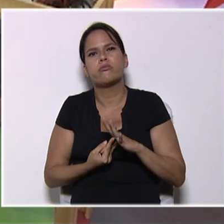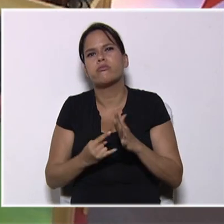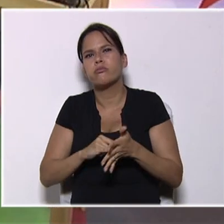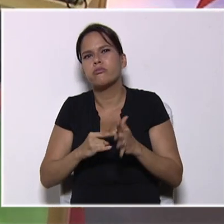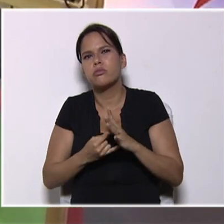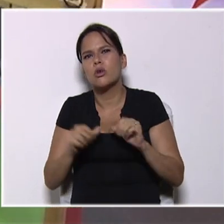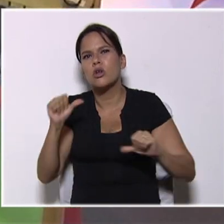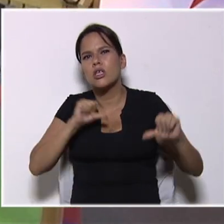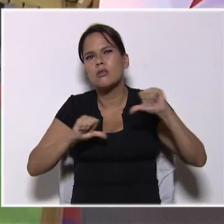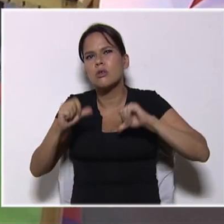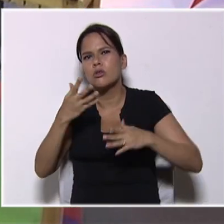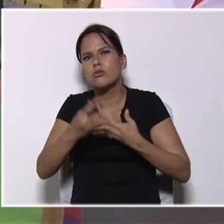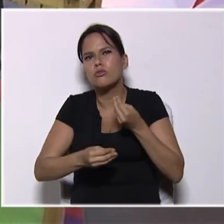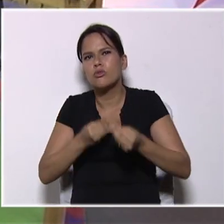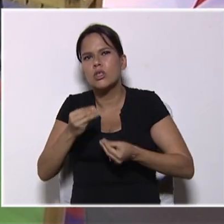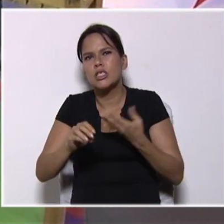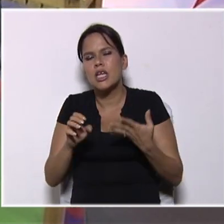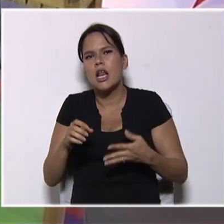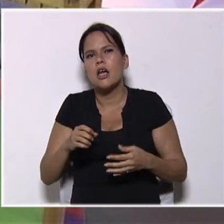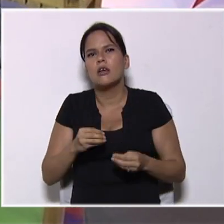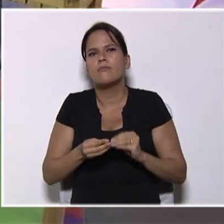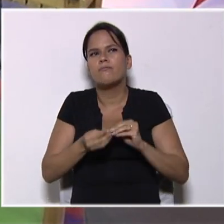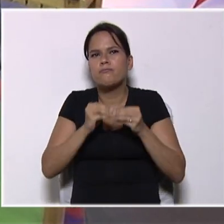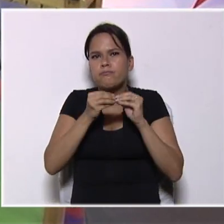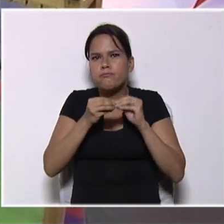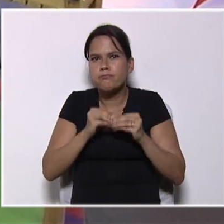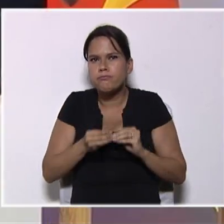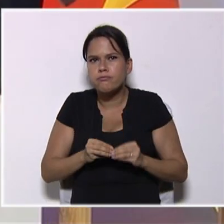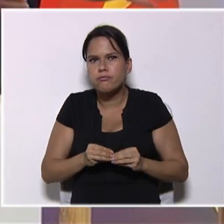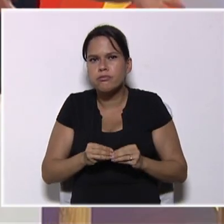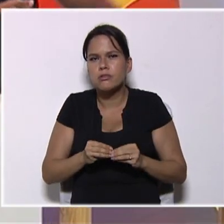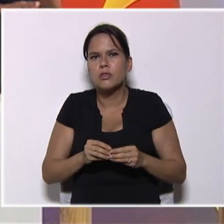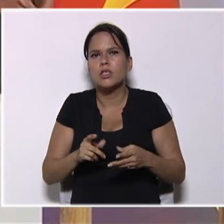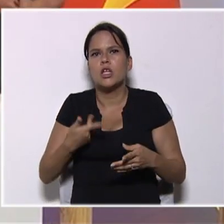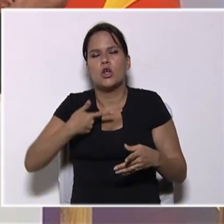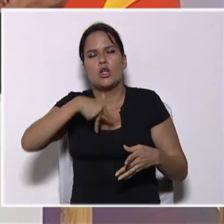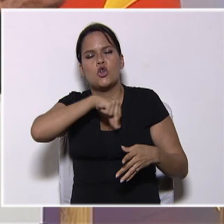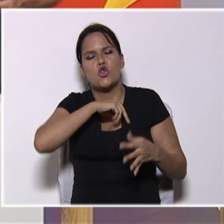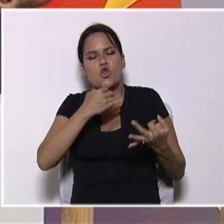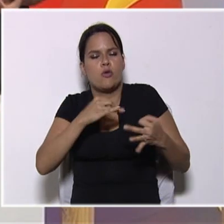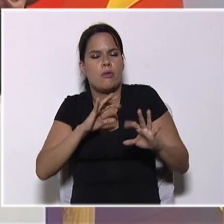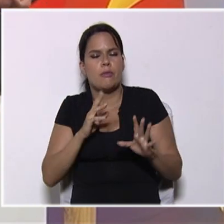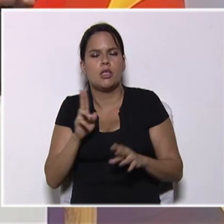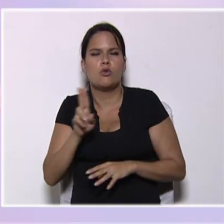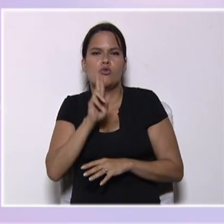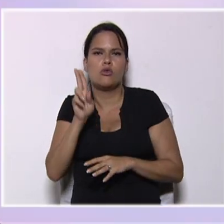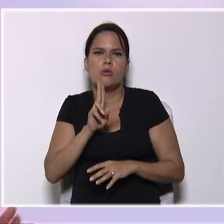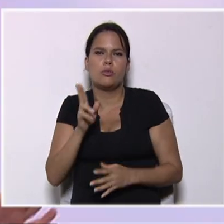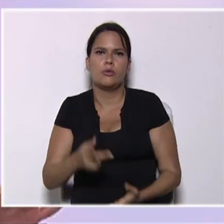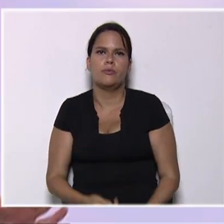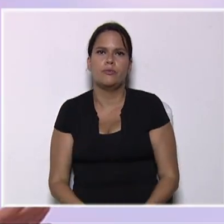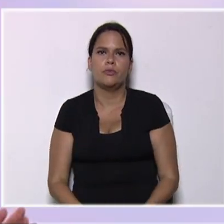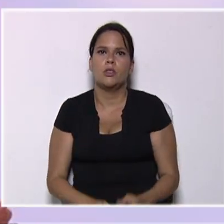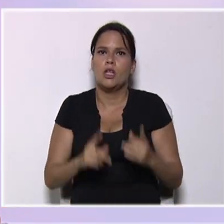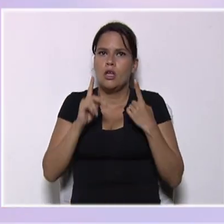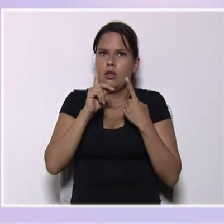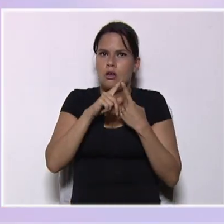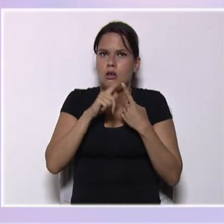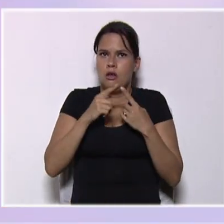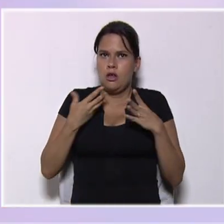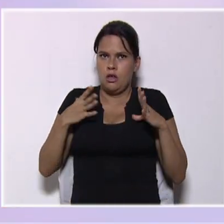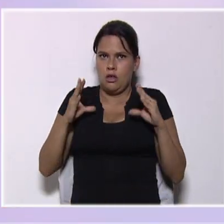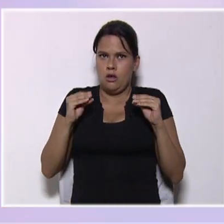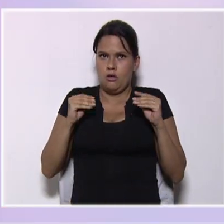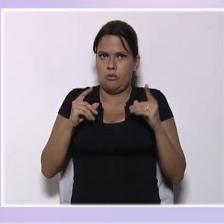realizan en esa elaboración, en esa construcción, fabricación de lo que normalmente utilizamos? Ok. Primero vamos a hablar un poco acerca